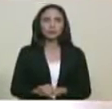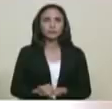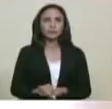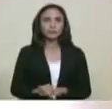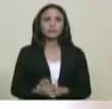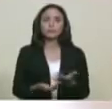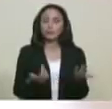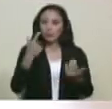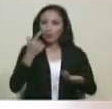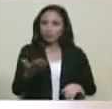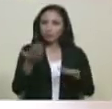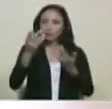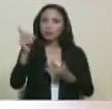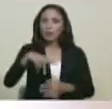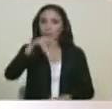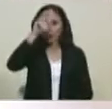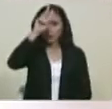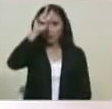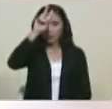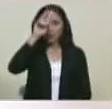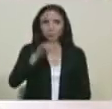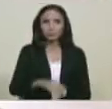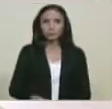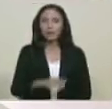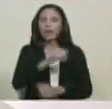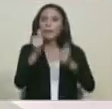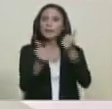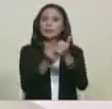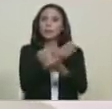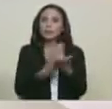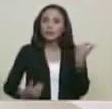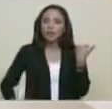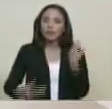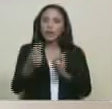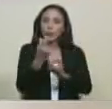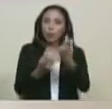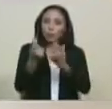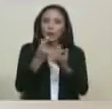Tarek Al-Aissami, vicepresidente de Economía,